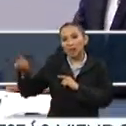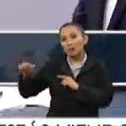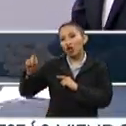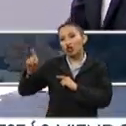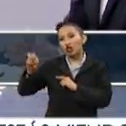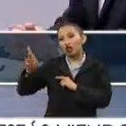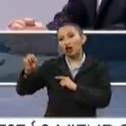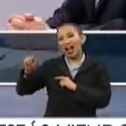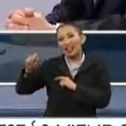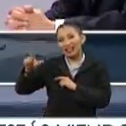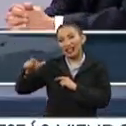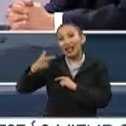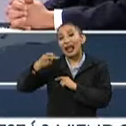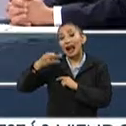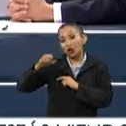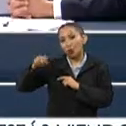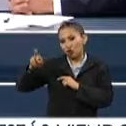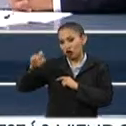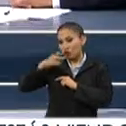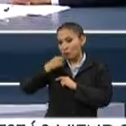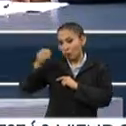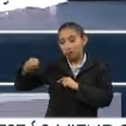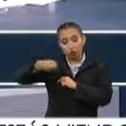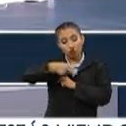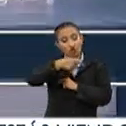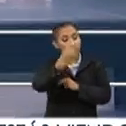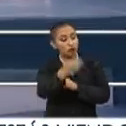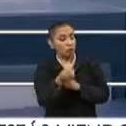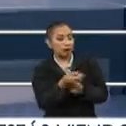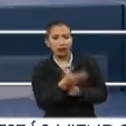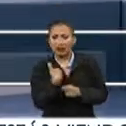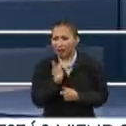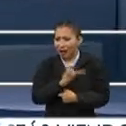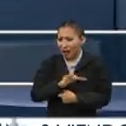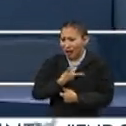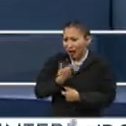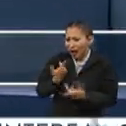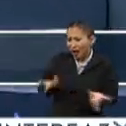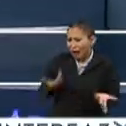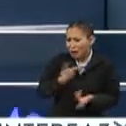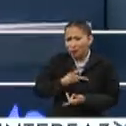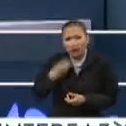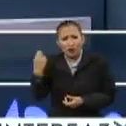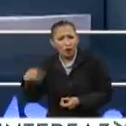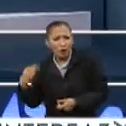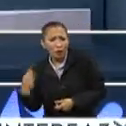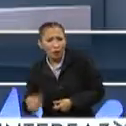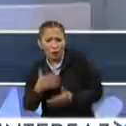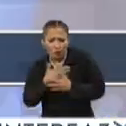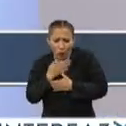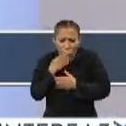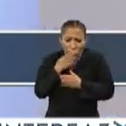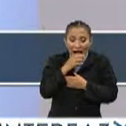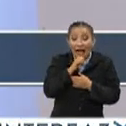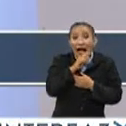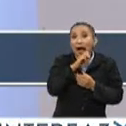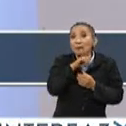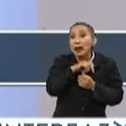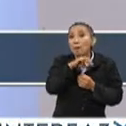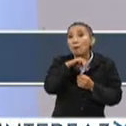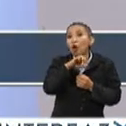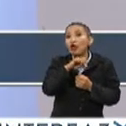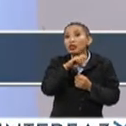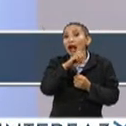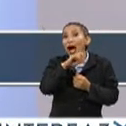el doctor Atl, Gerardo Murillo, se lo pone. A ella le fascina, se lo queda, se lo apropia, prácticamente ya no vuelve a ser Carmen Mondragón, nunca